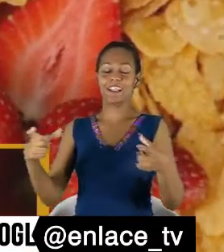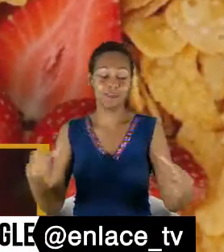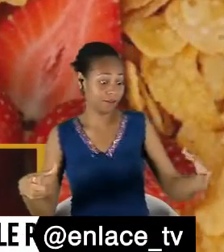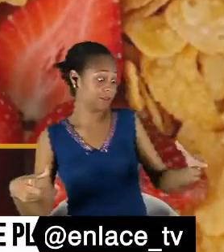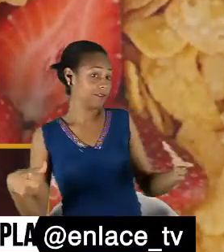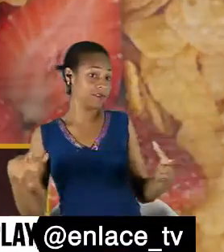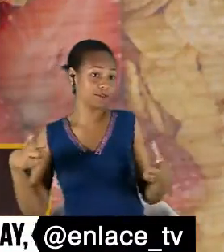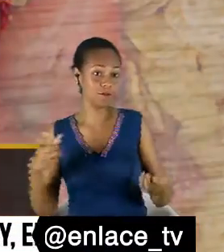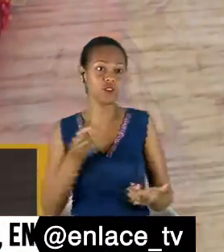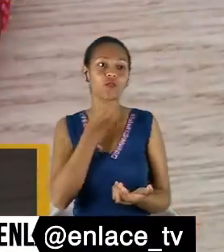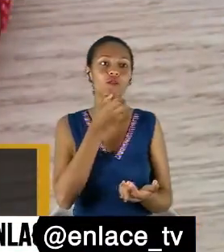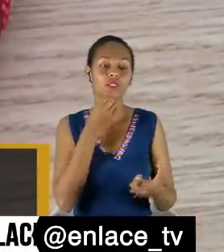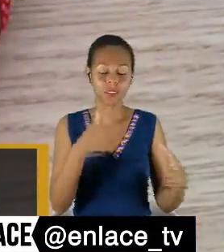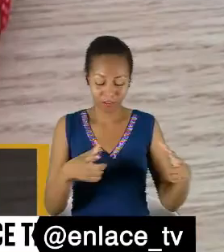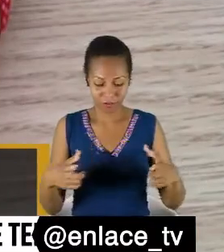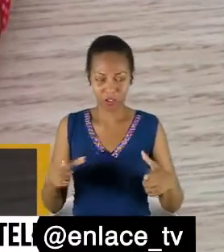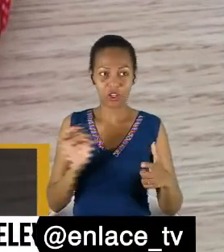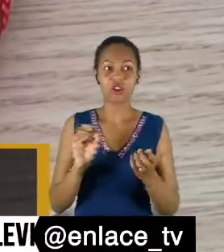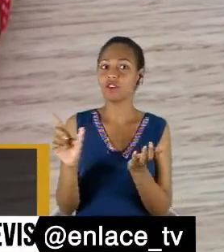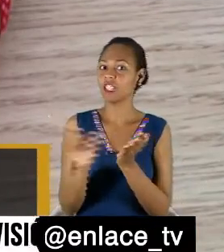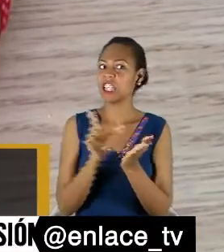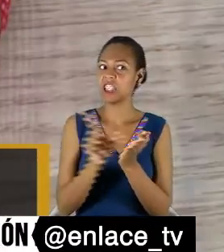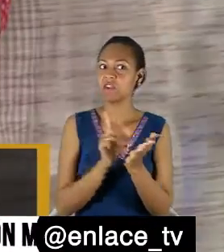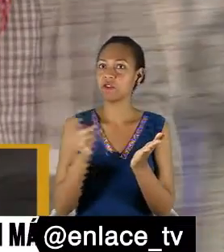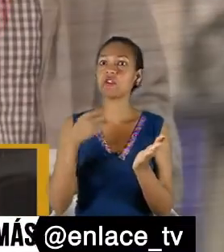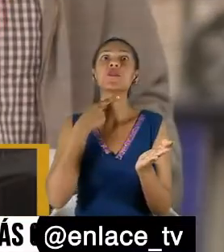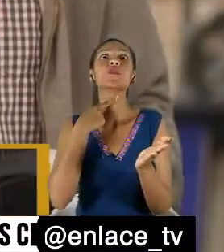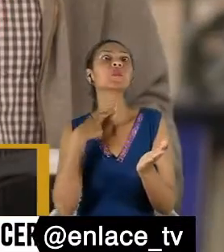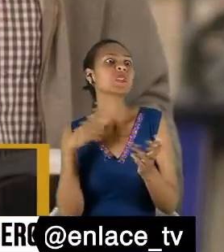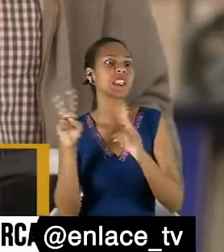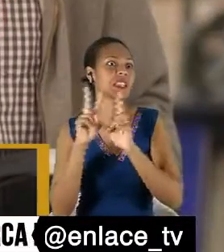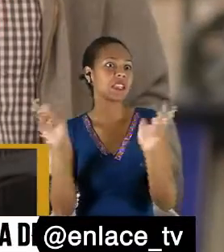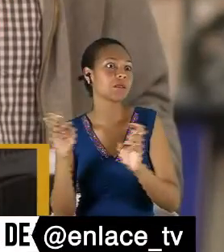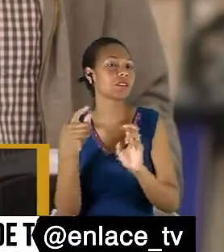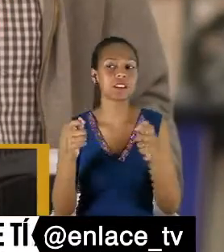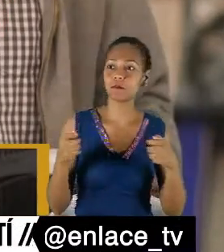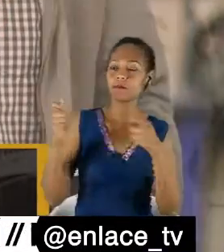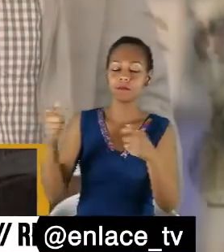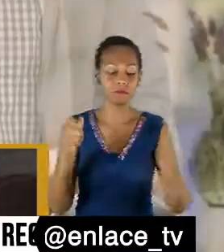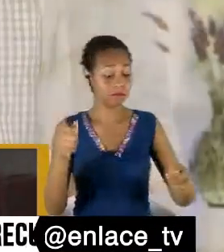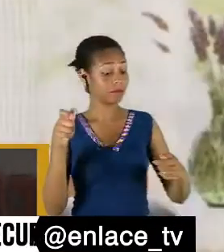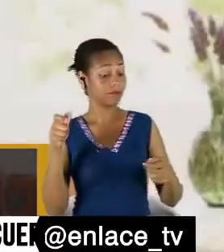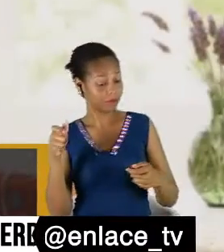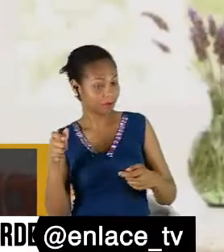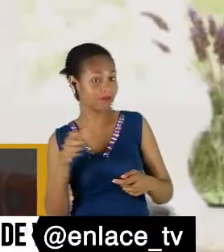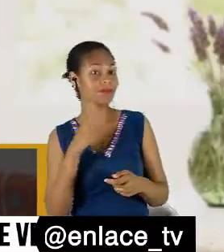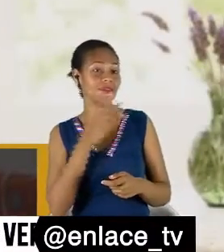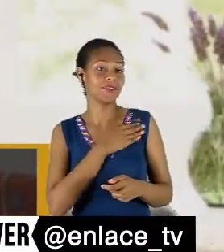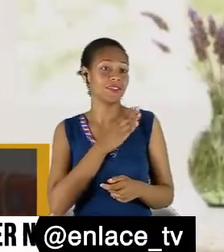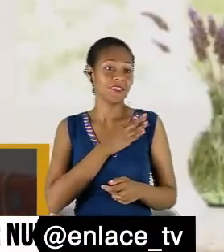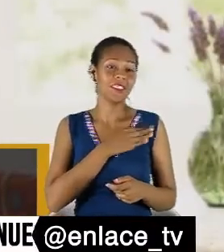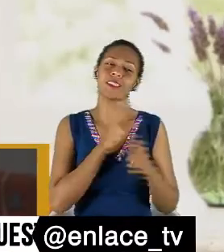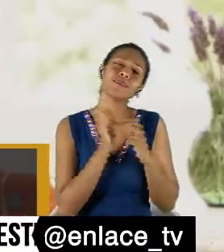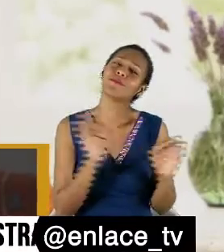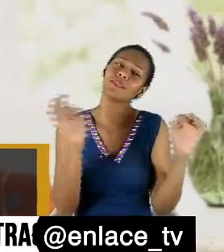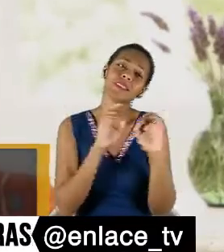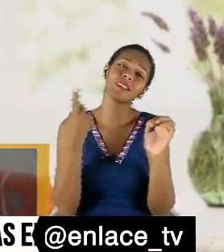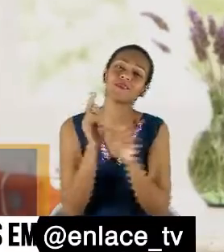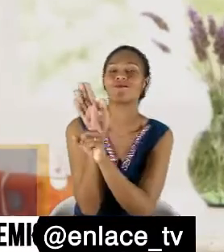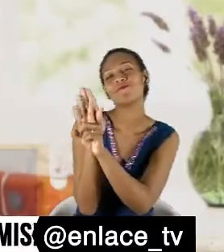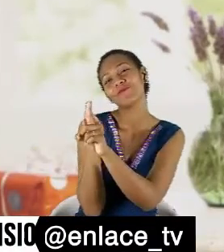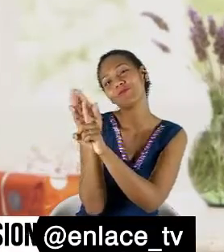ancheta de frutas o un libro de su escritor o tema favorito. Lo importante es brindarle atenciones especiales y consentirlo